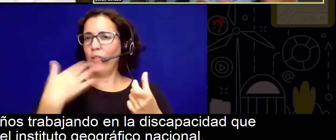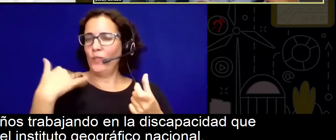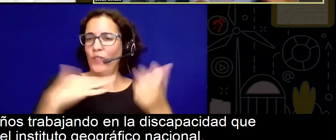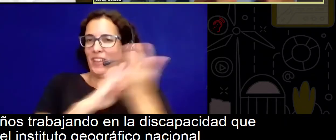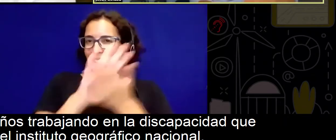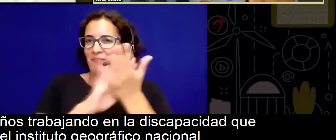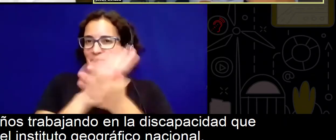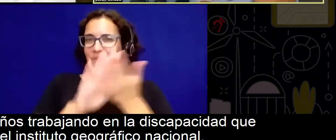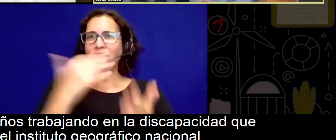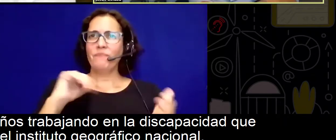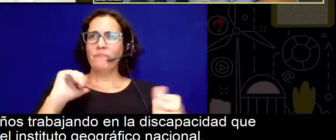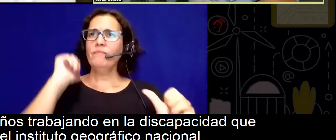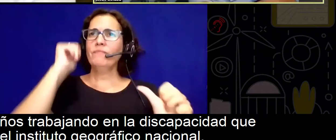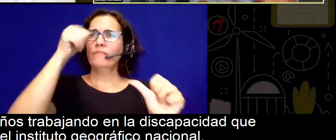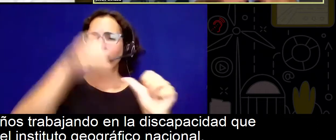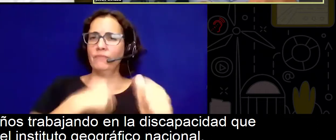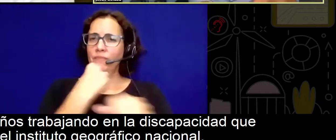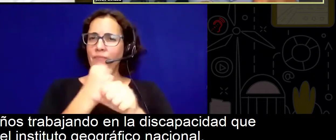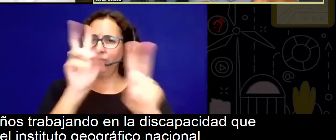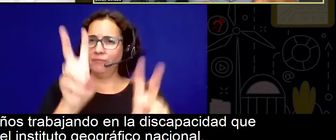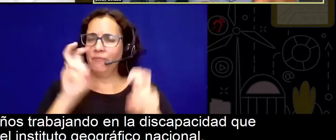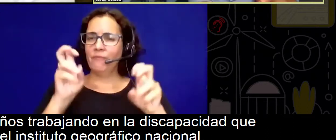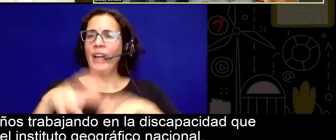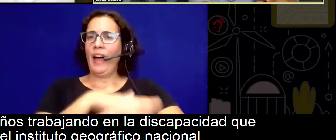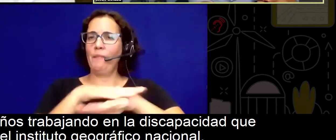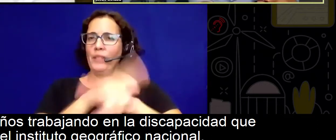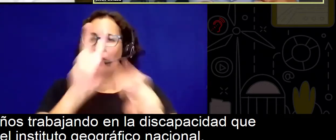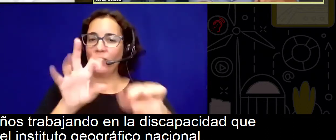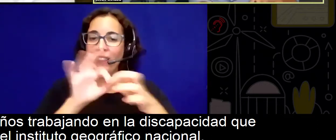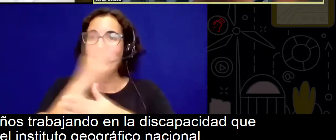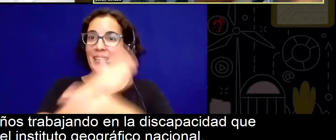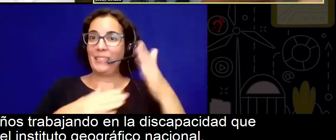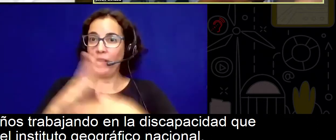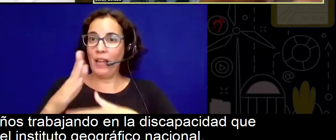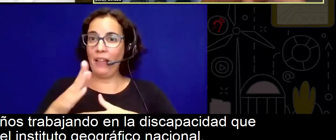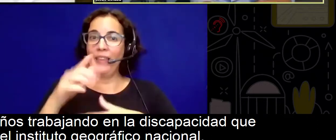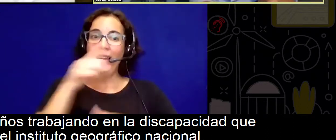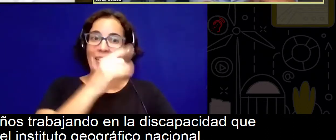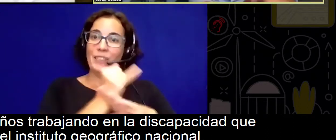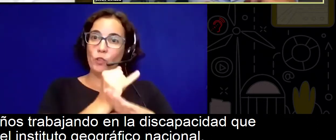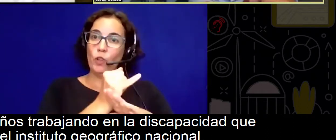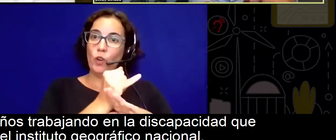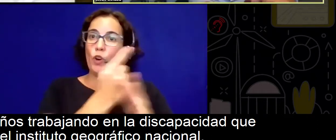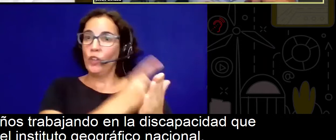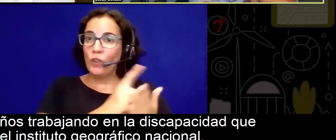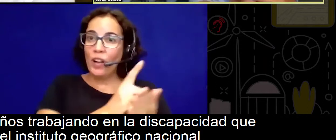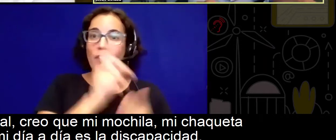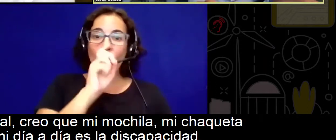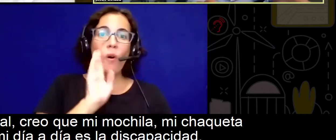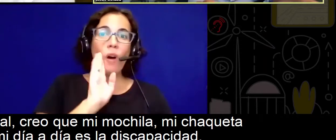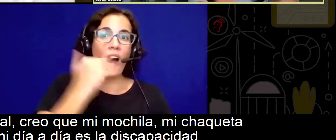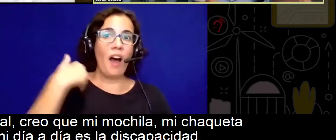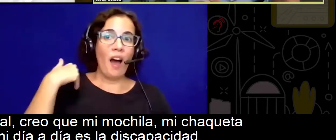ya más años trabajando en la administración, en la discapacidad, que en el Instituto Geográfico Nacional en mi anterior profesión, con lo